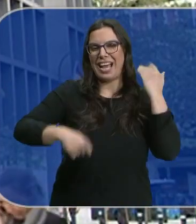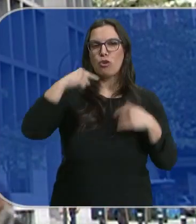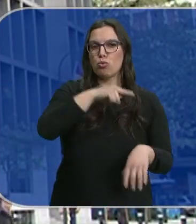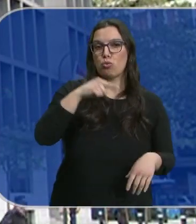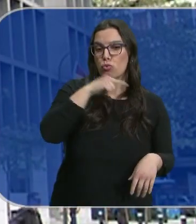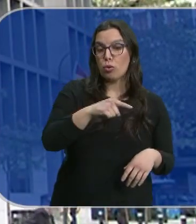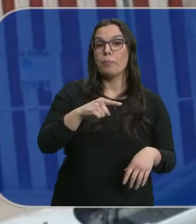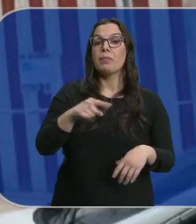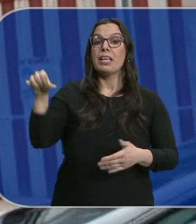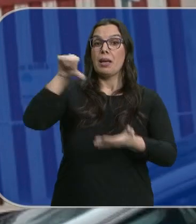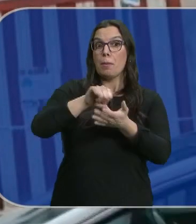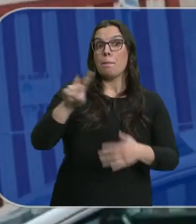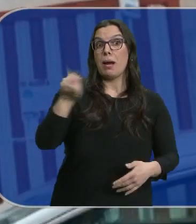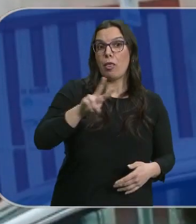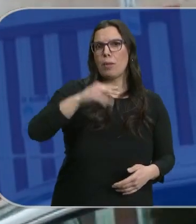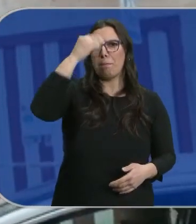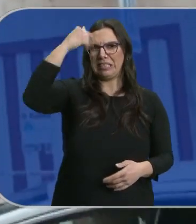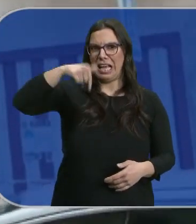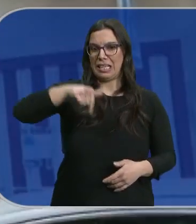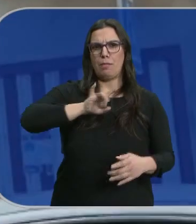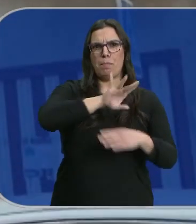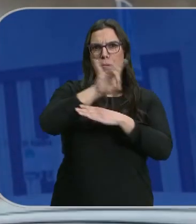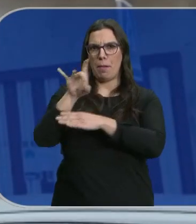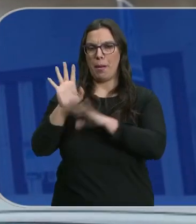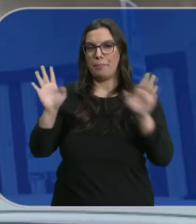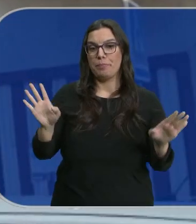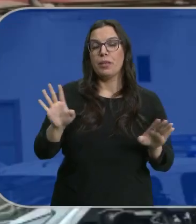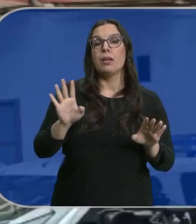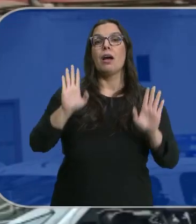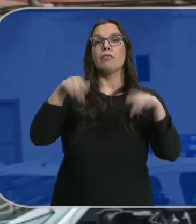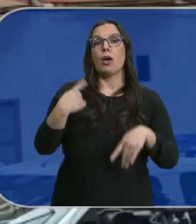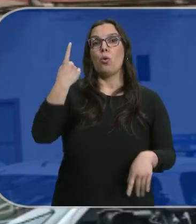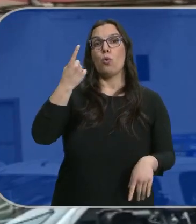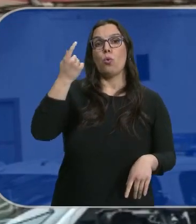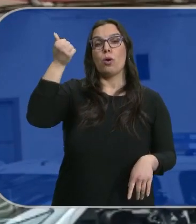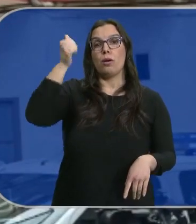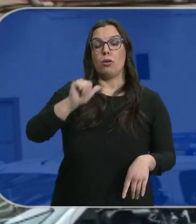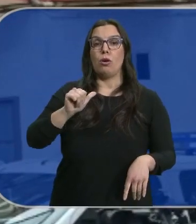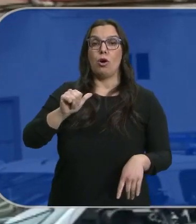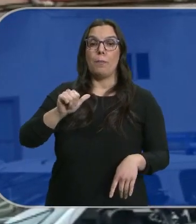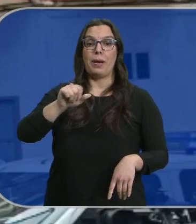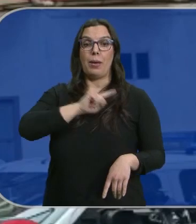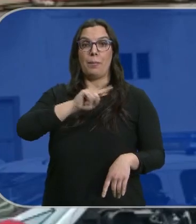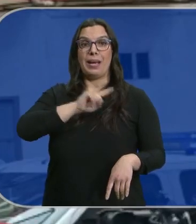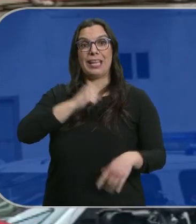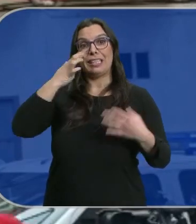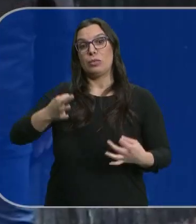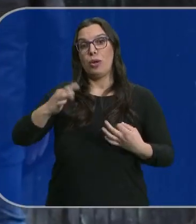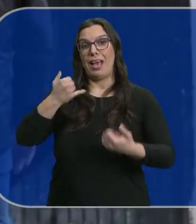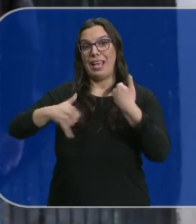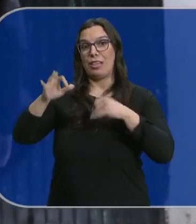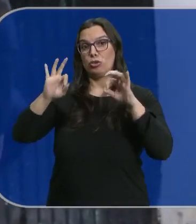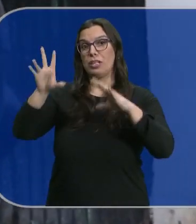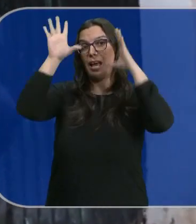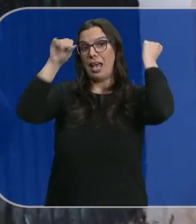previamente sitúan a Valladolid como el origen de las cartas bomba. El saldo, un vigilante de seguridad herido en la embajada de Ucrania y un detenido.